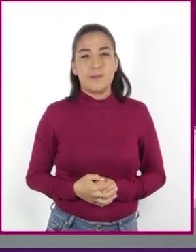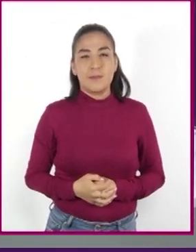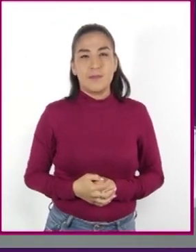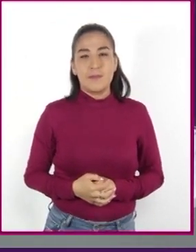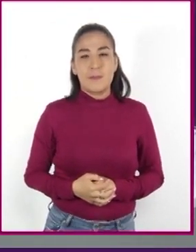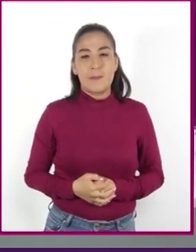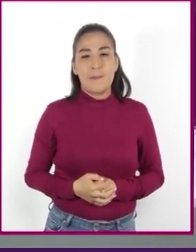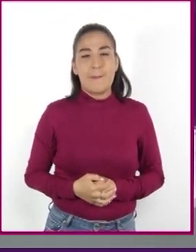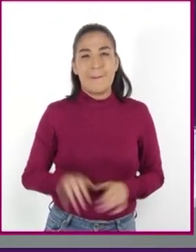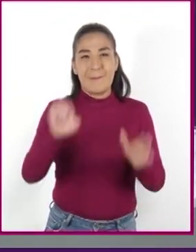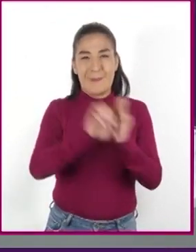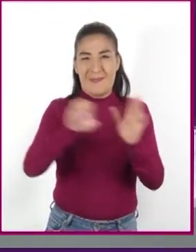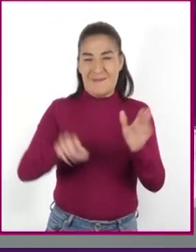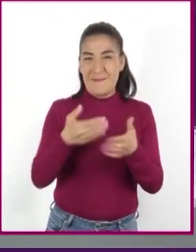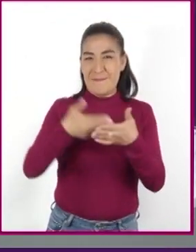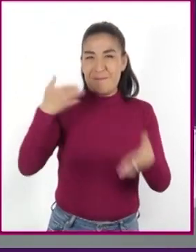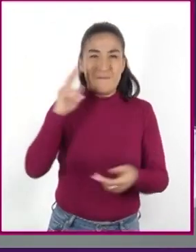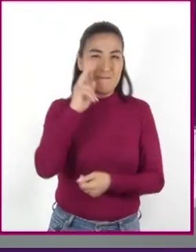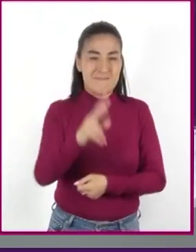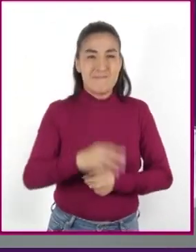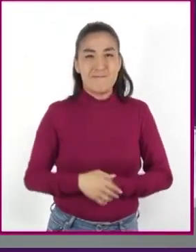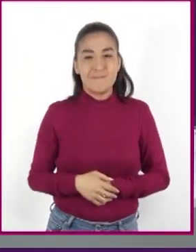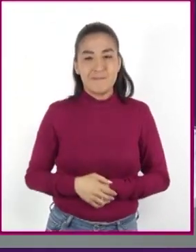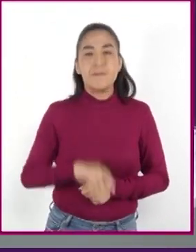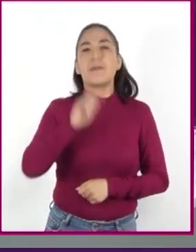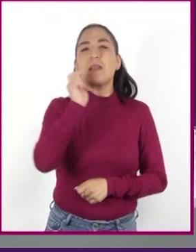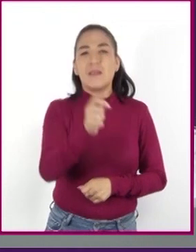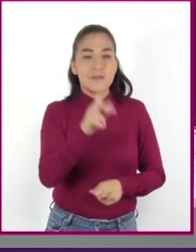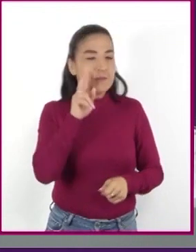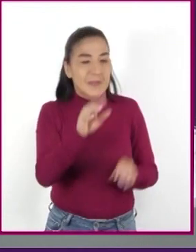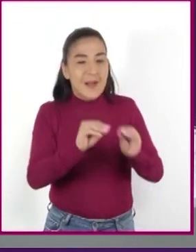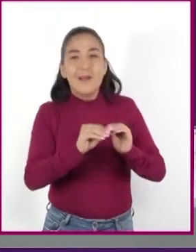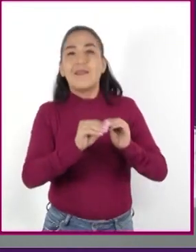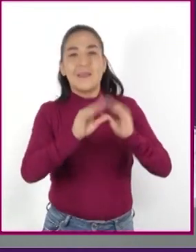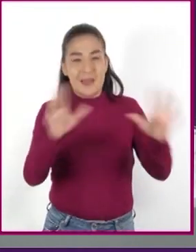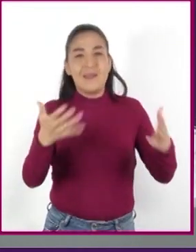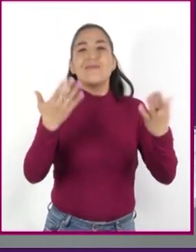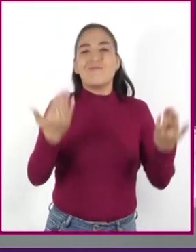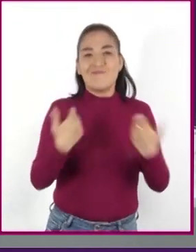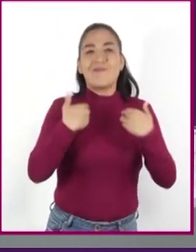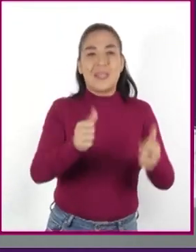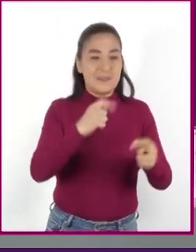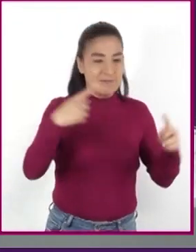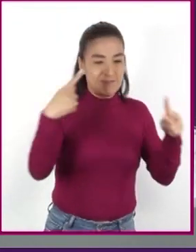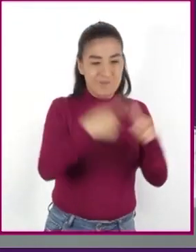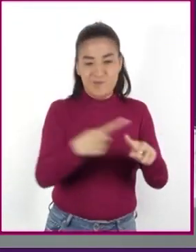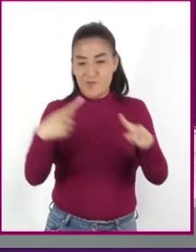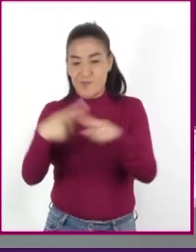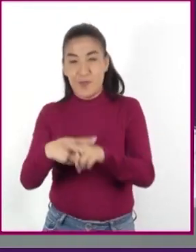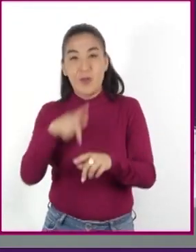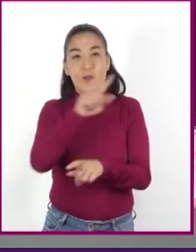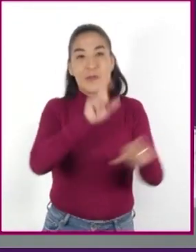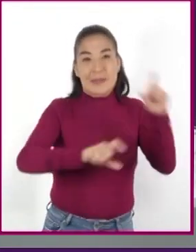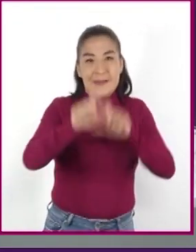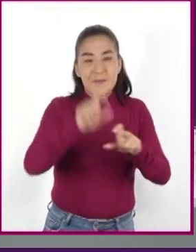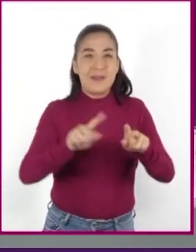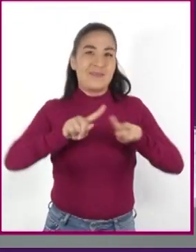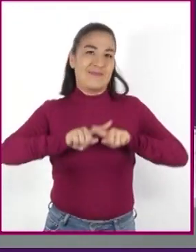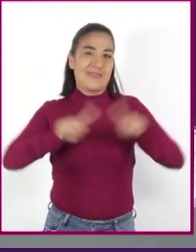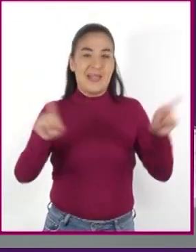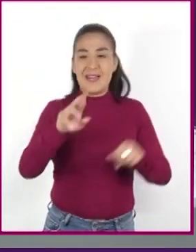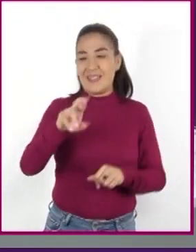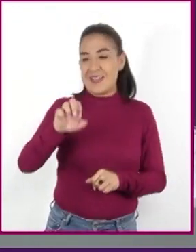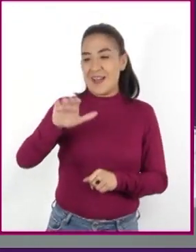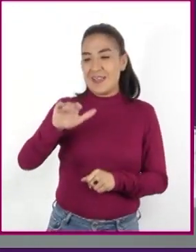En los ejemplos anteriores, podemos apreciar claramente que los productos de las reacciones son muy diferentes a los reactivos, tanto